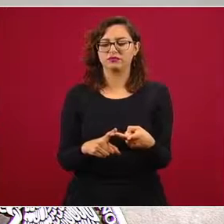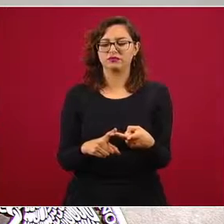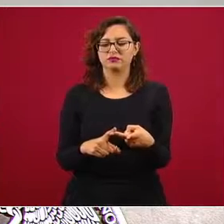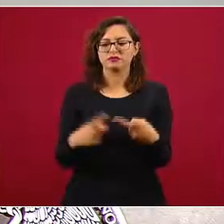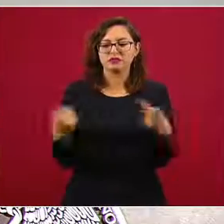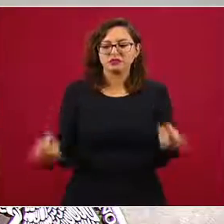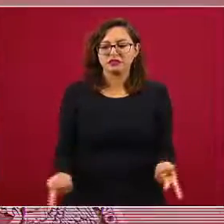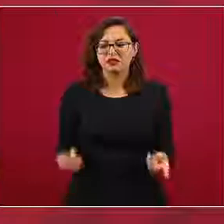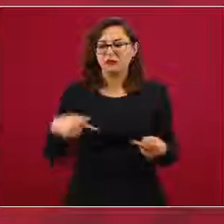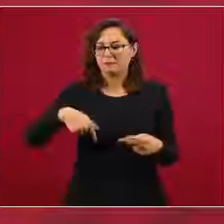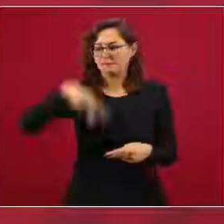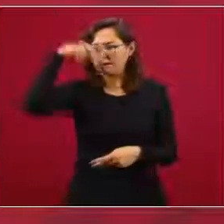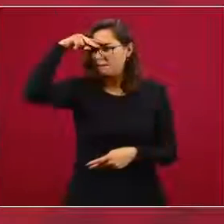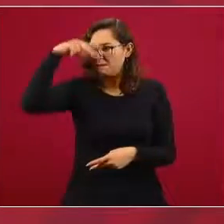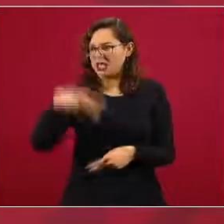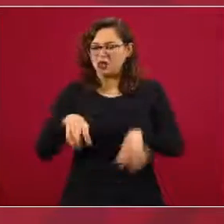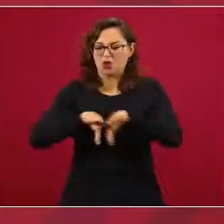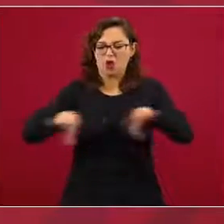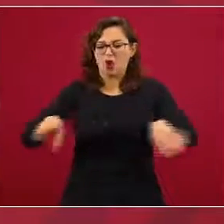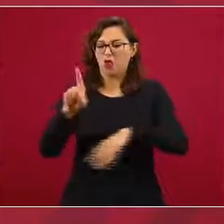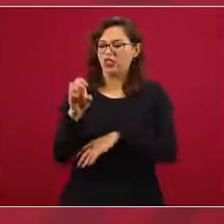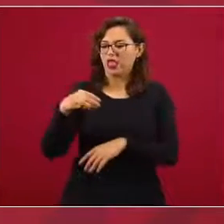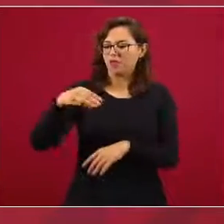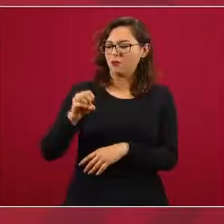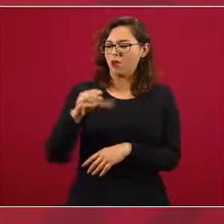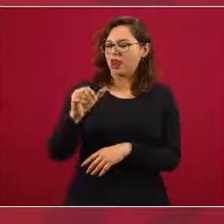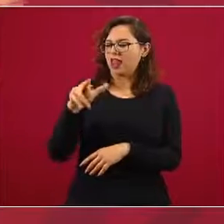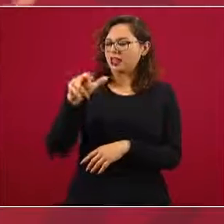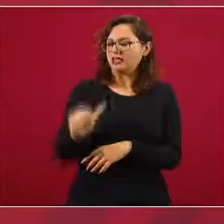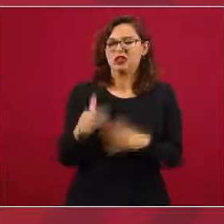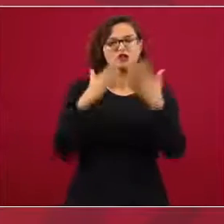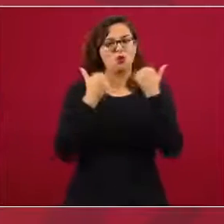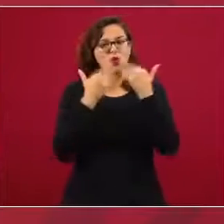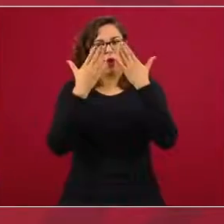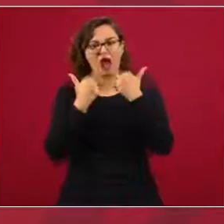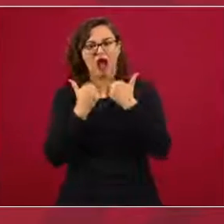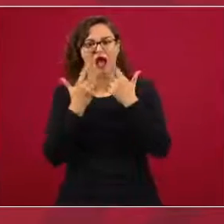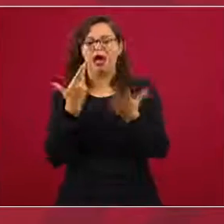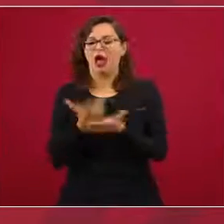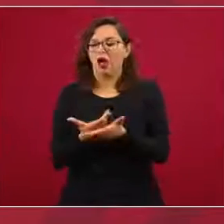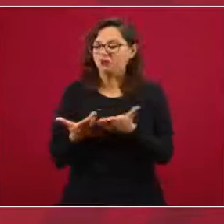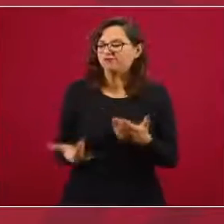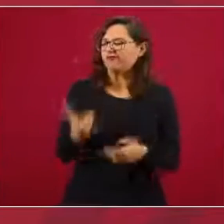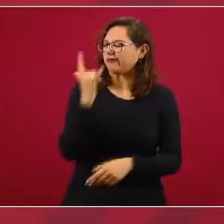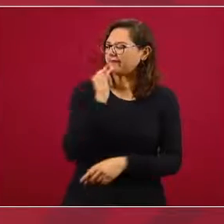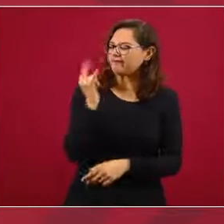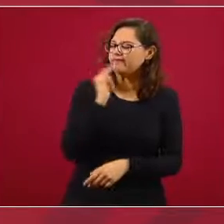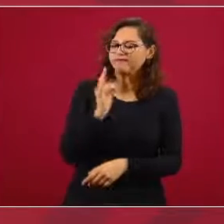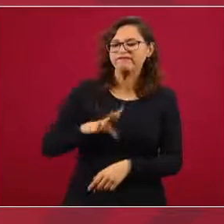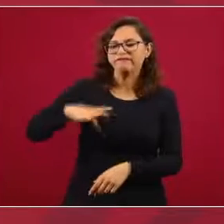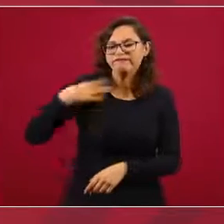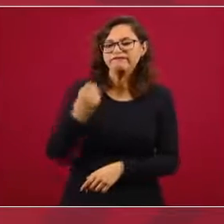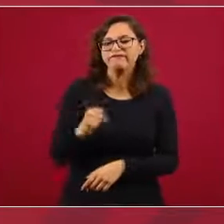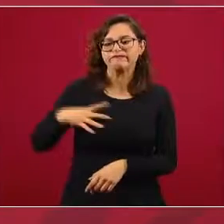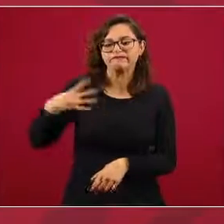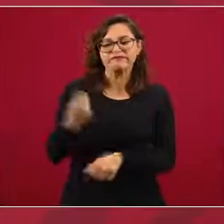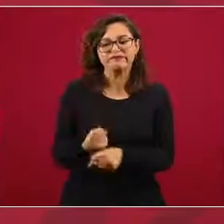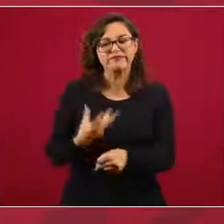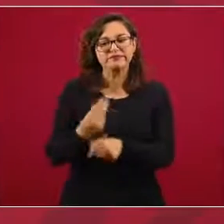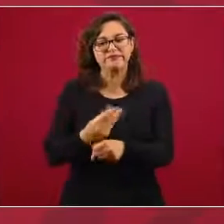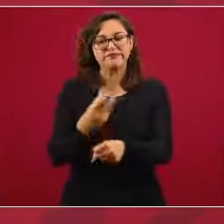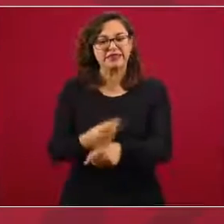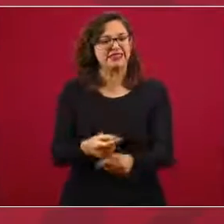habido democracia en México y todavía está costando trabajo establecerla. Esos